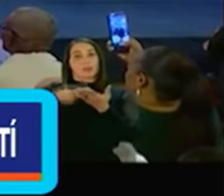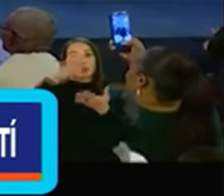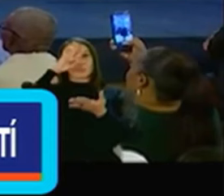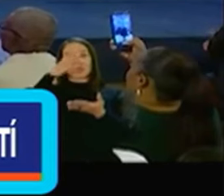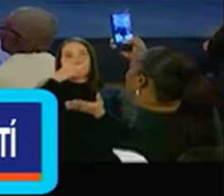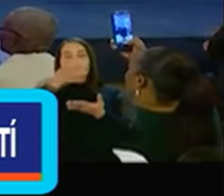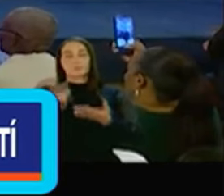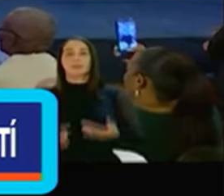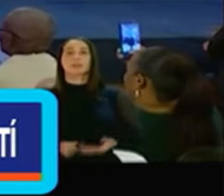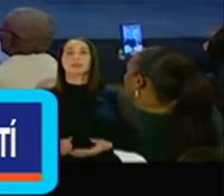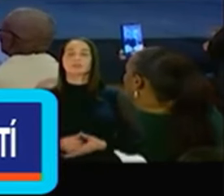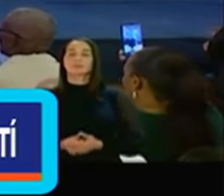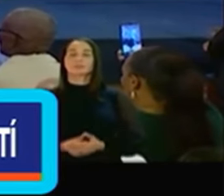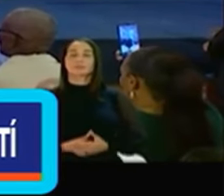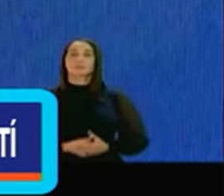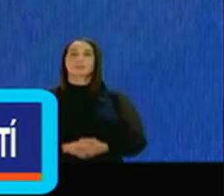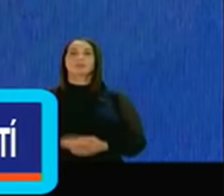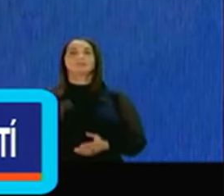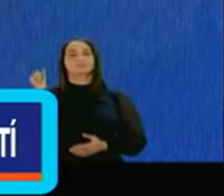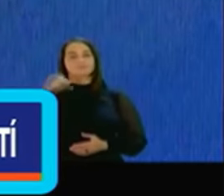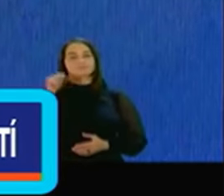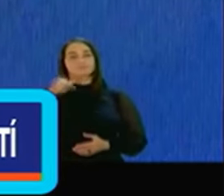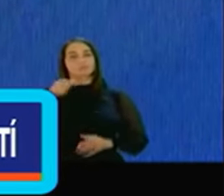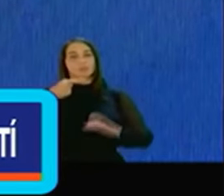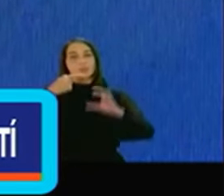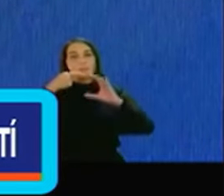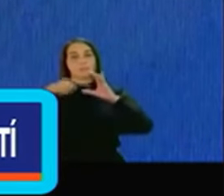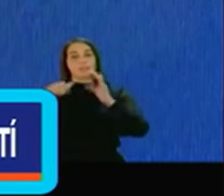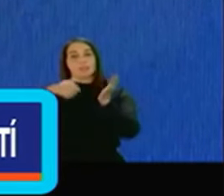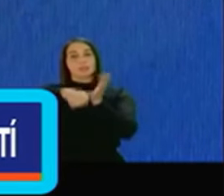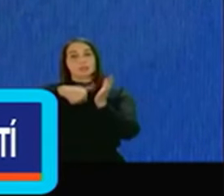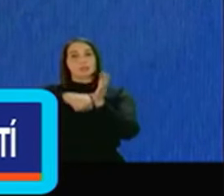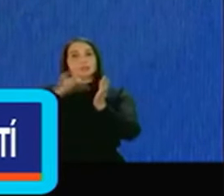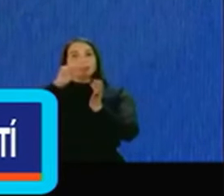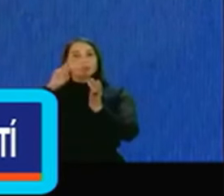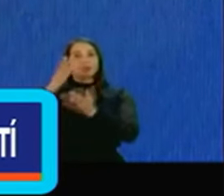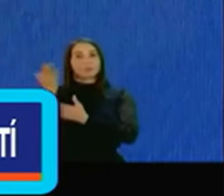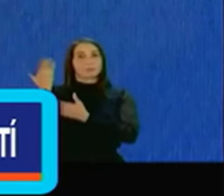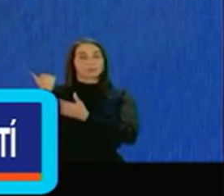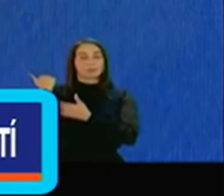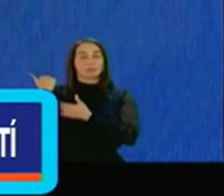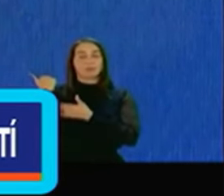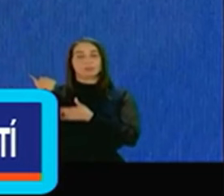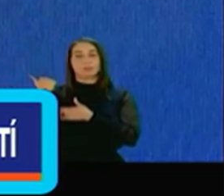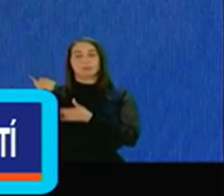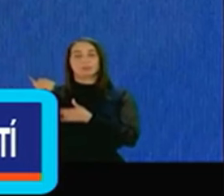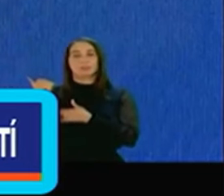Dominicana. Sí, ellos mandaron esa carta el pasado viernes,